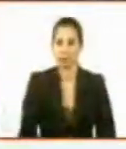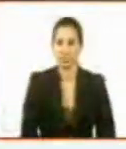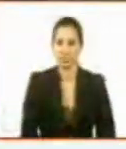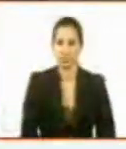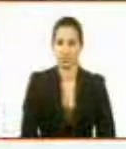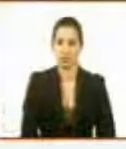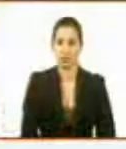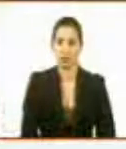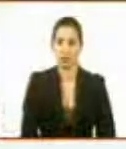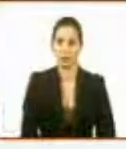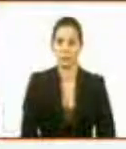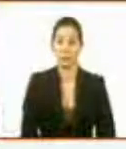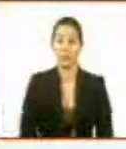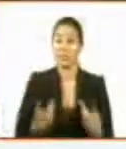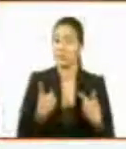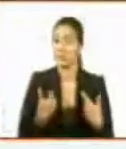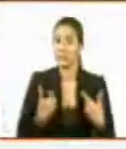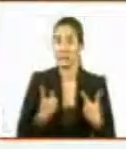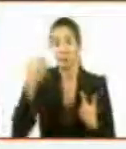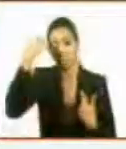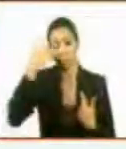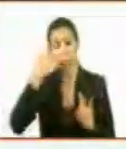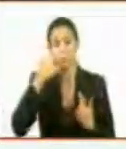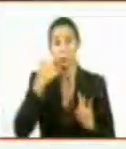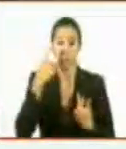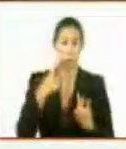Te digo una, que costó sangre, llanto,